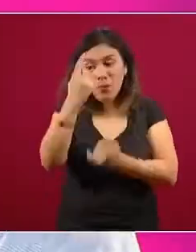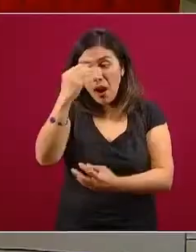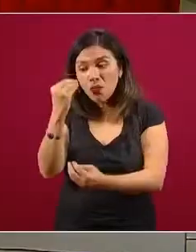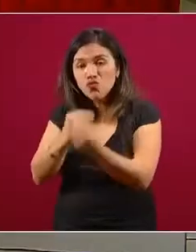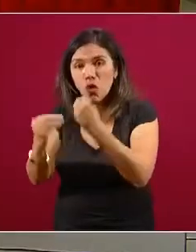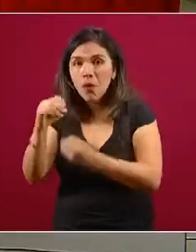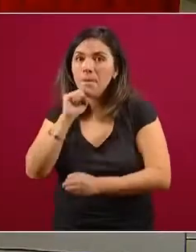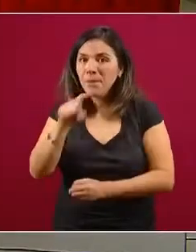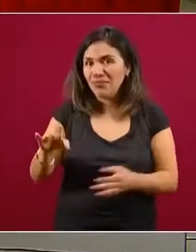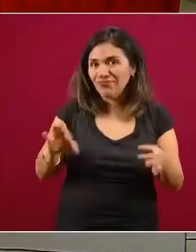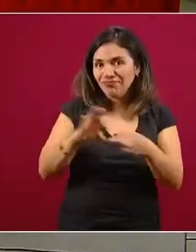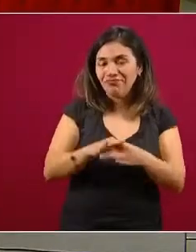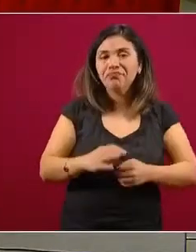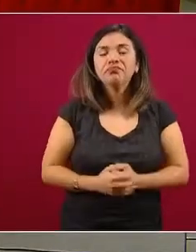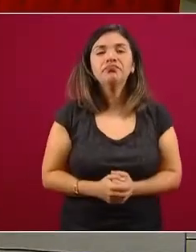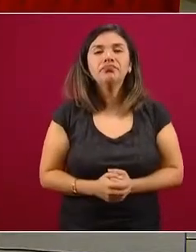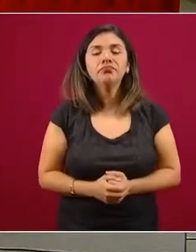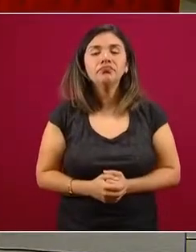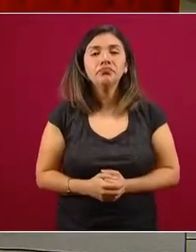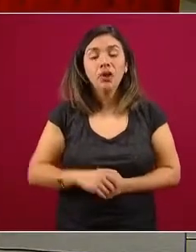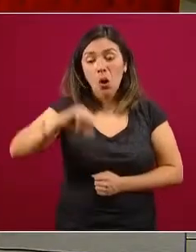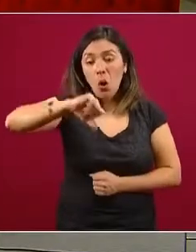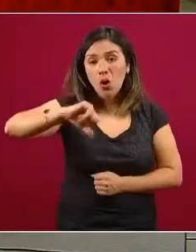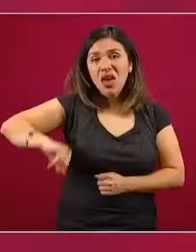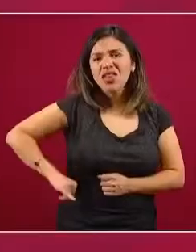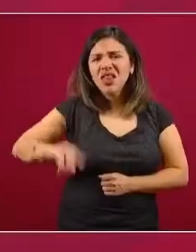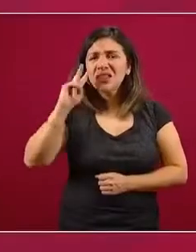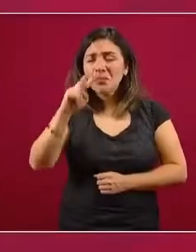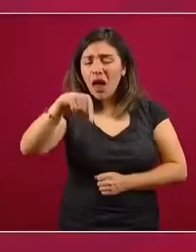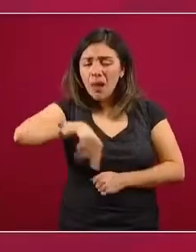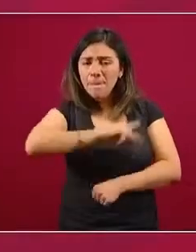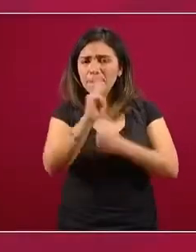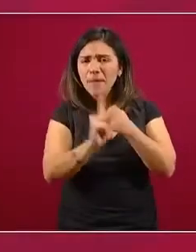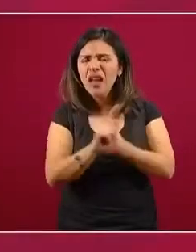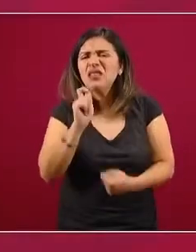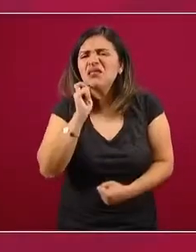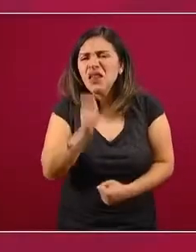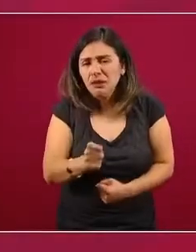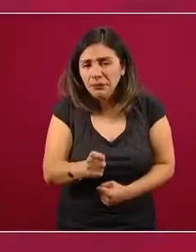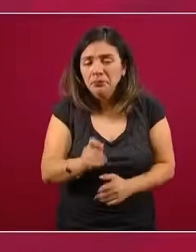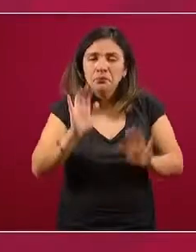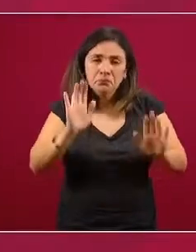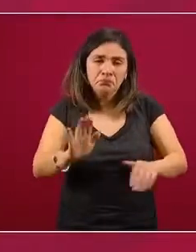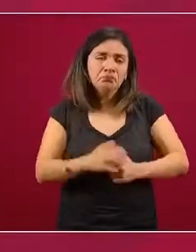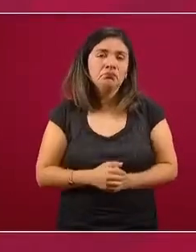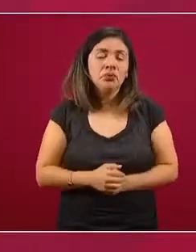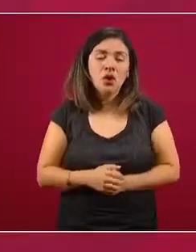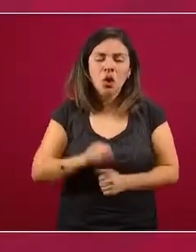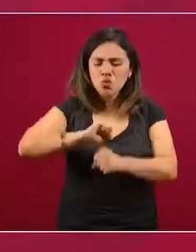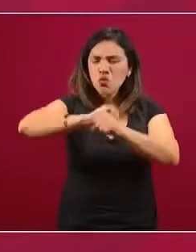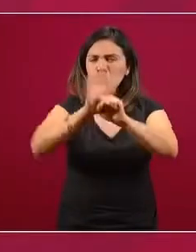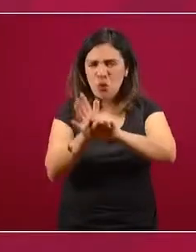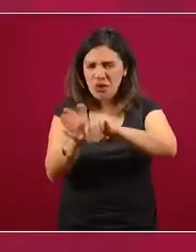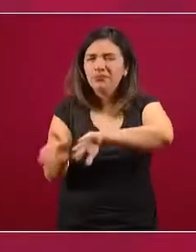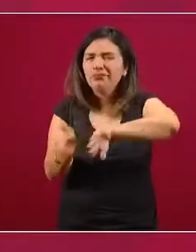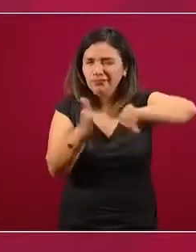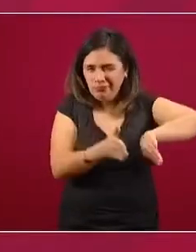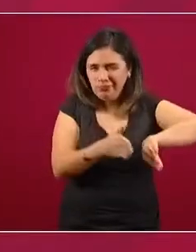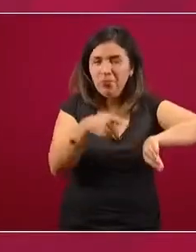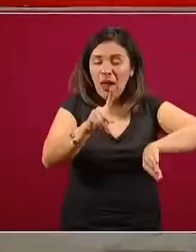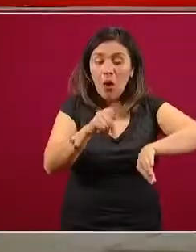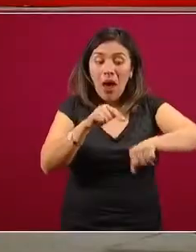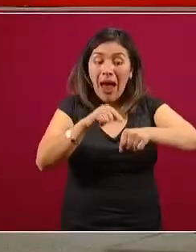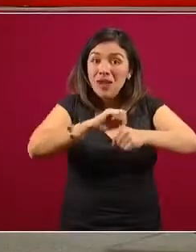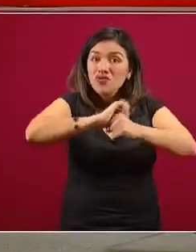alimentaria. Respecto a lo que nos interesa ver en el país, quisiéramos, independientemente del COVID, pero el COVID no hizo más